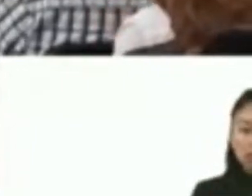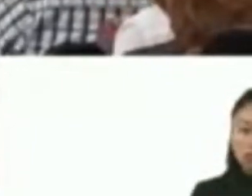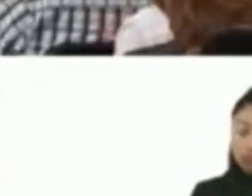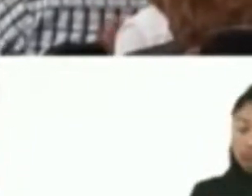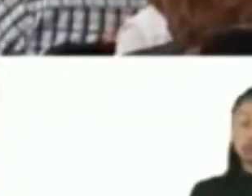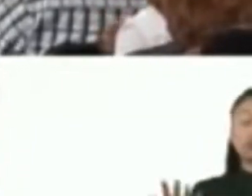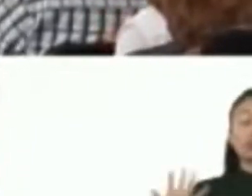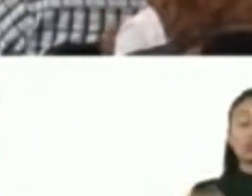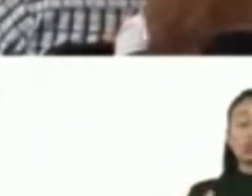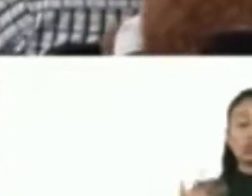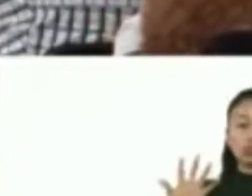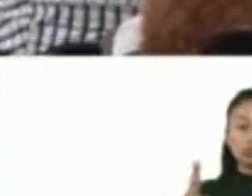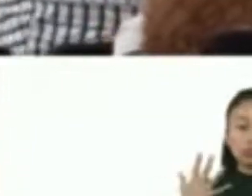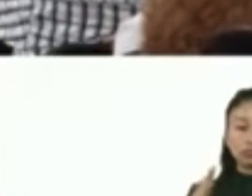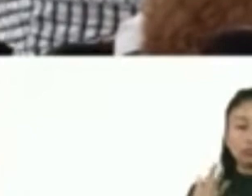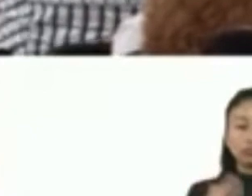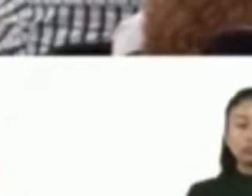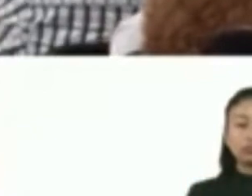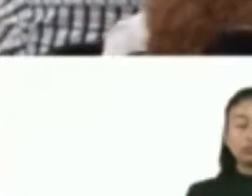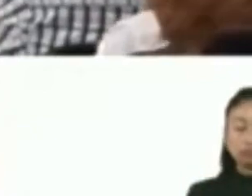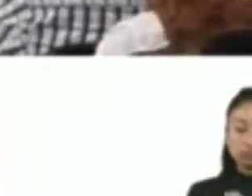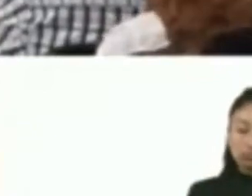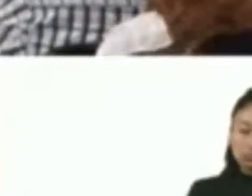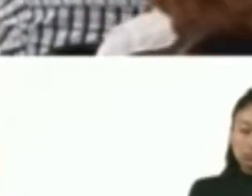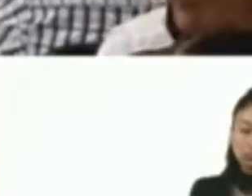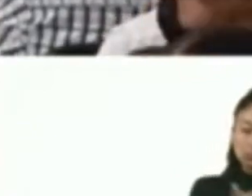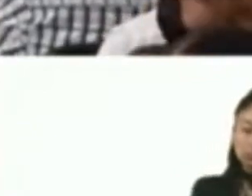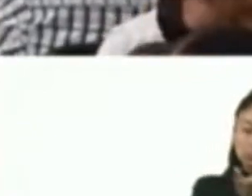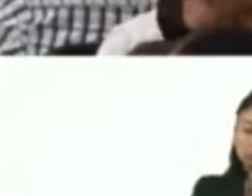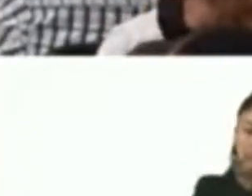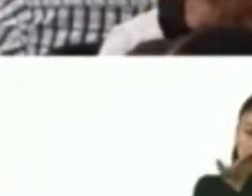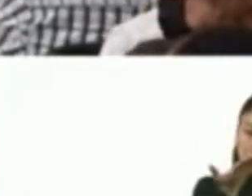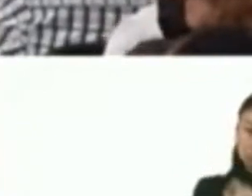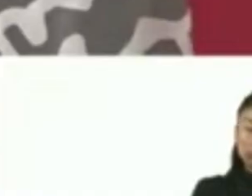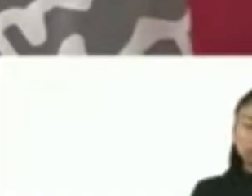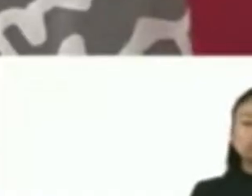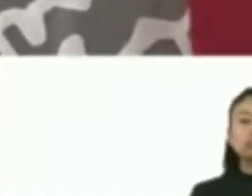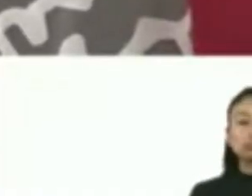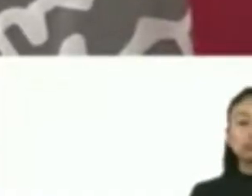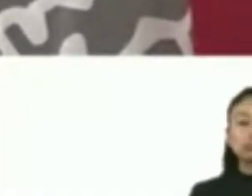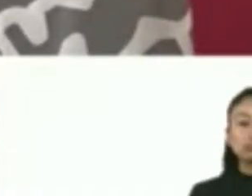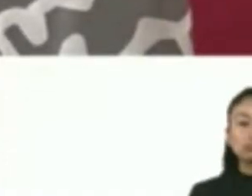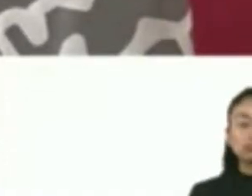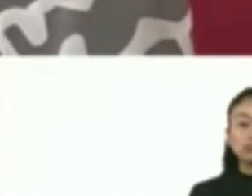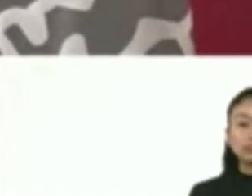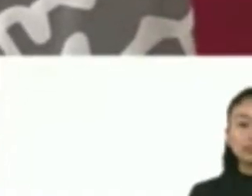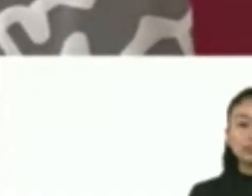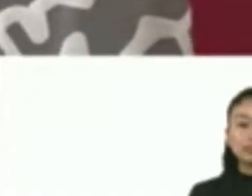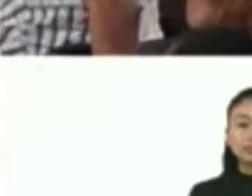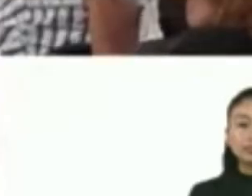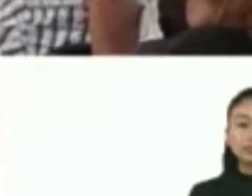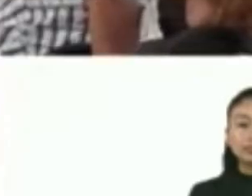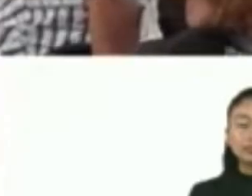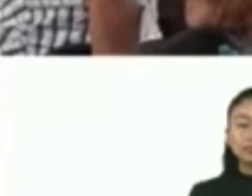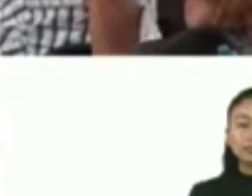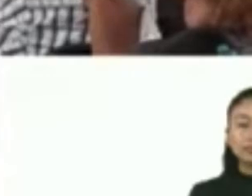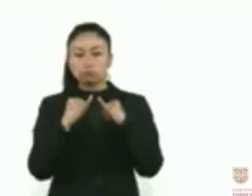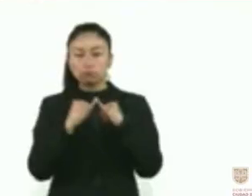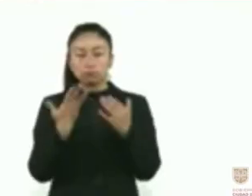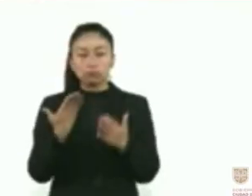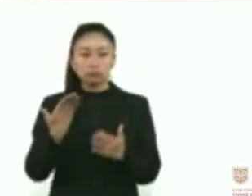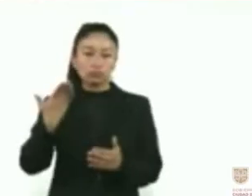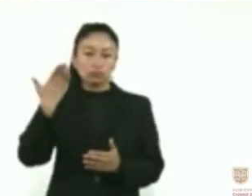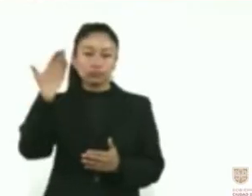nuevo aeropuerto por medio de los militares. Dijo que la AIFA tendrá museos, hospitales y contará con 3 pistas de